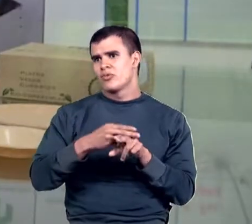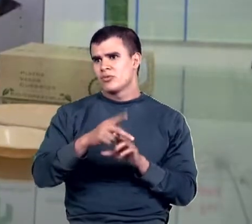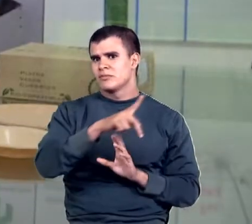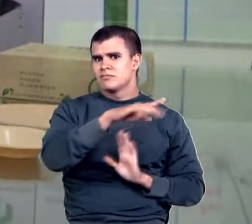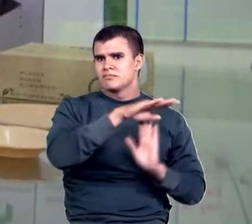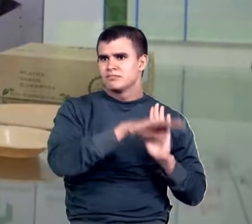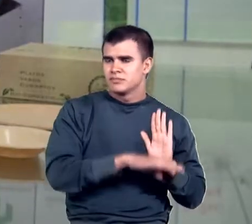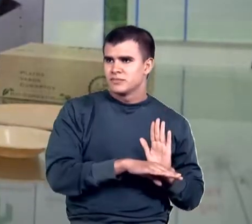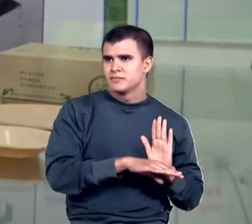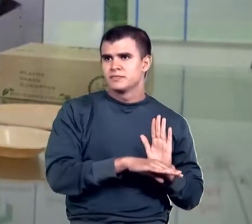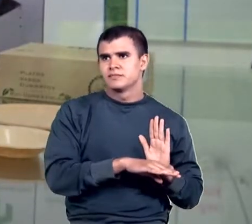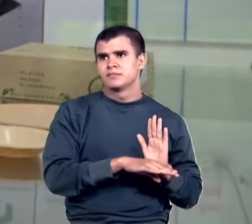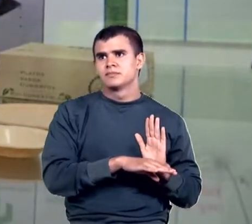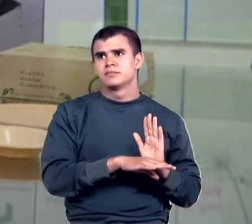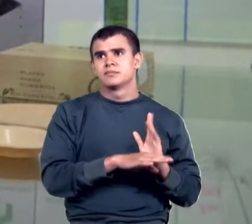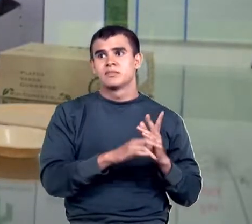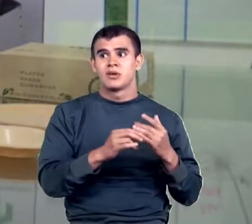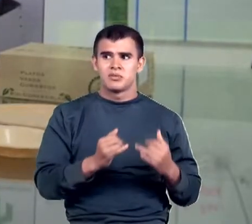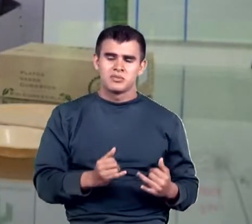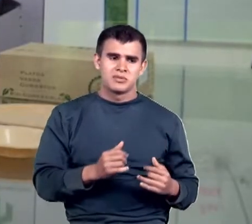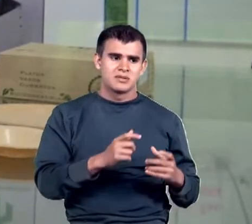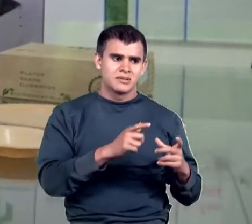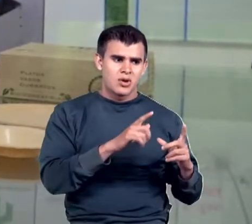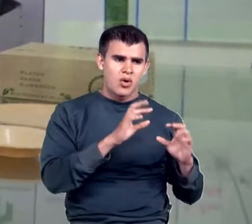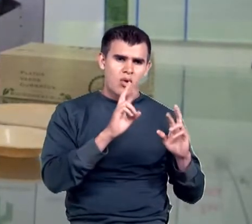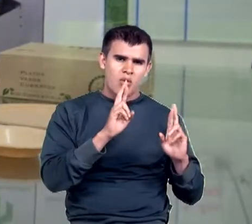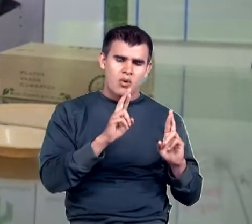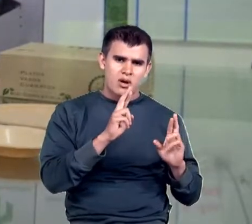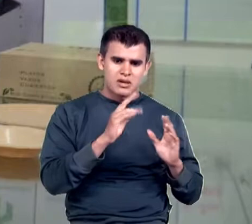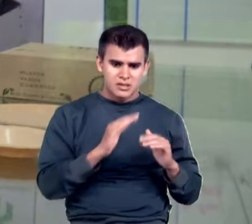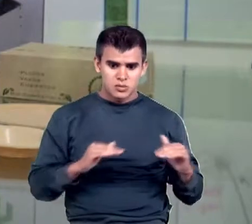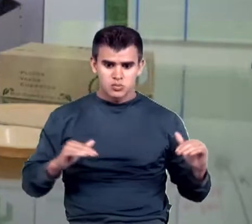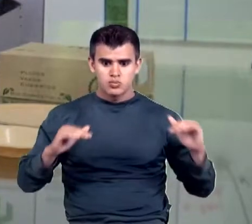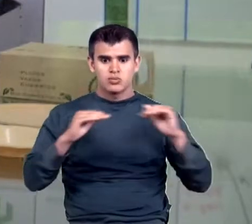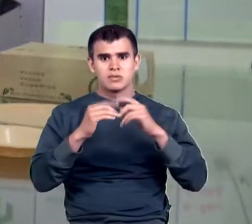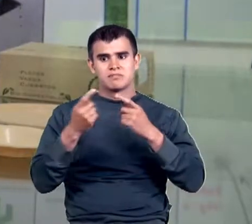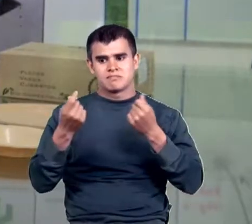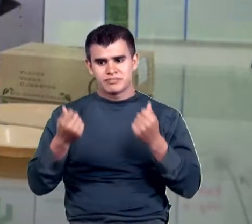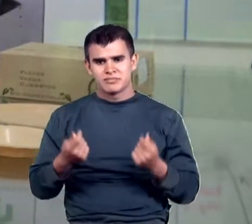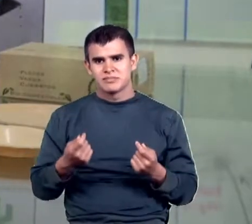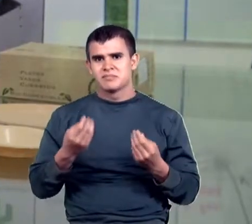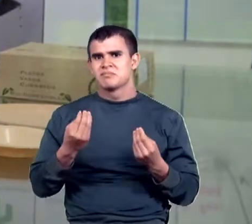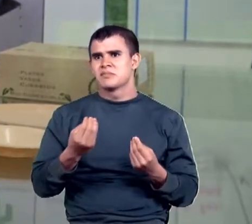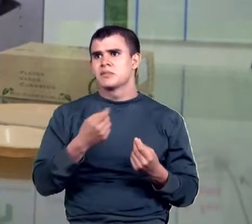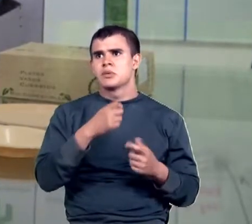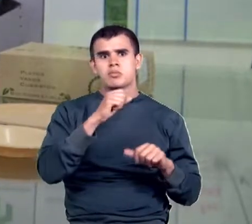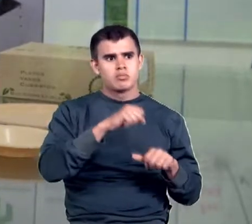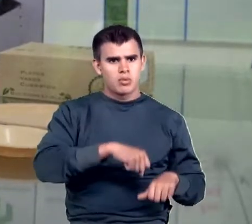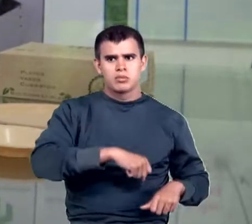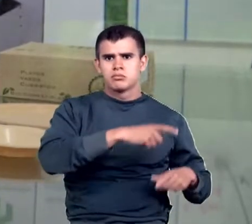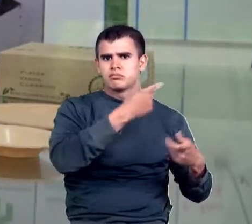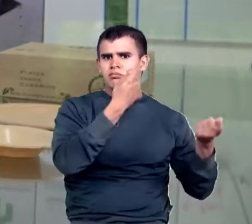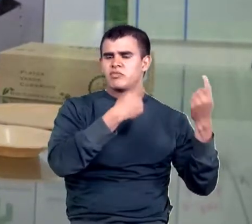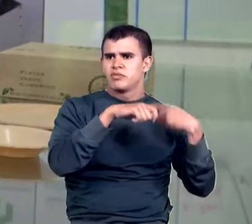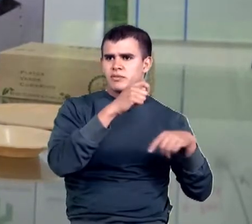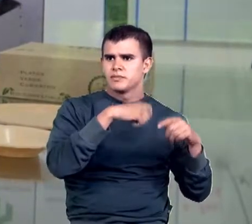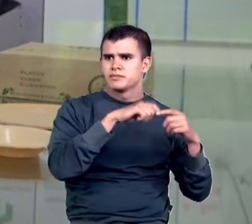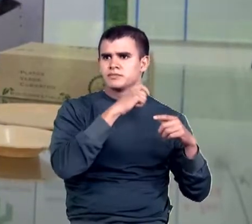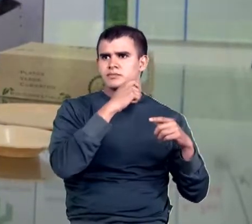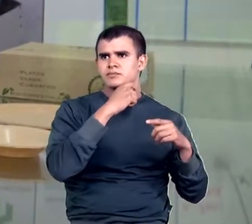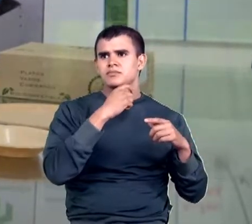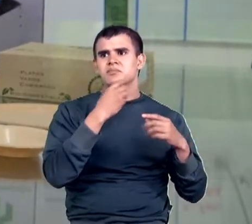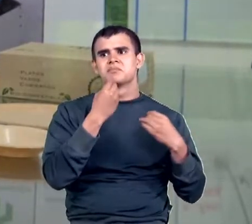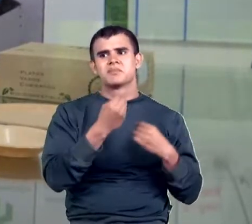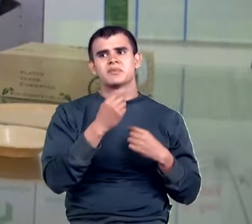vamos a bajar el costo y eso es lo que nos motiva. Tener un precio cercano al plástico del licopor es lo que realmente queremos para que sea